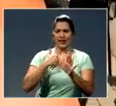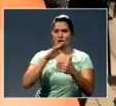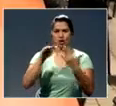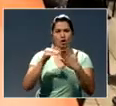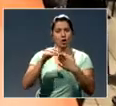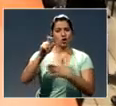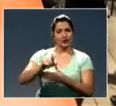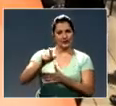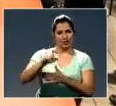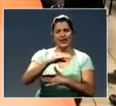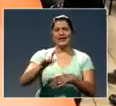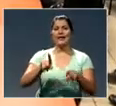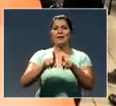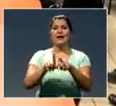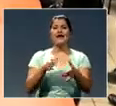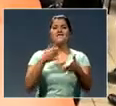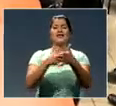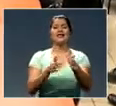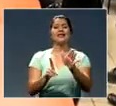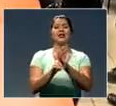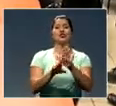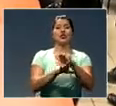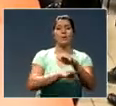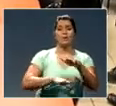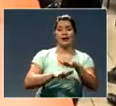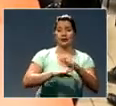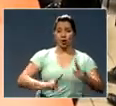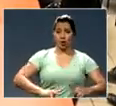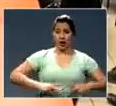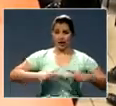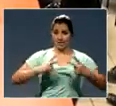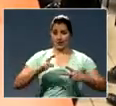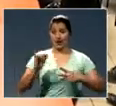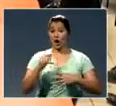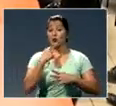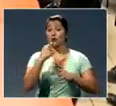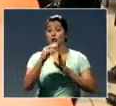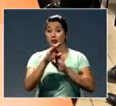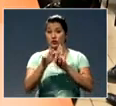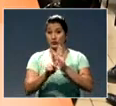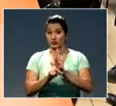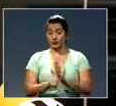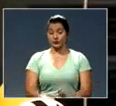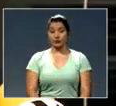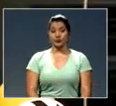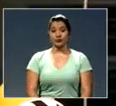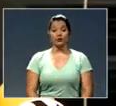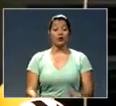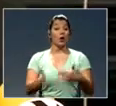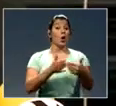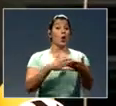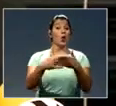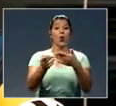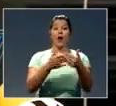violentaría el derecho fundamental de la vida, según lo establece la Constitución Política.